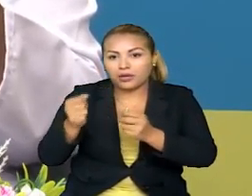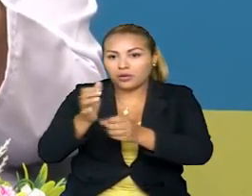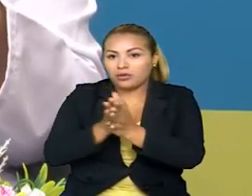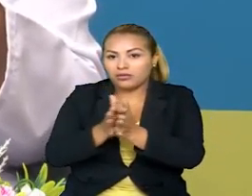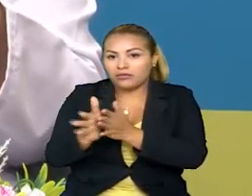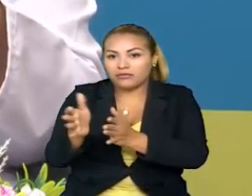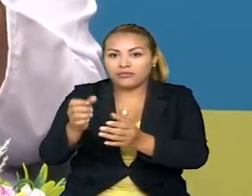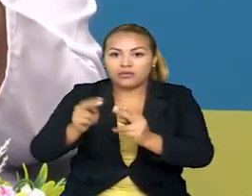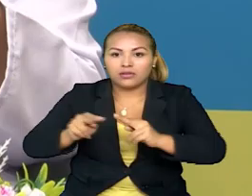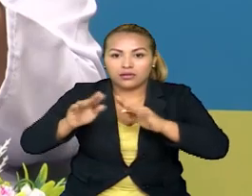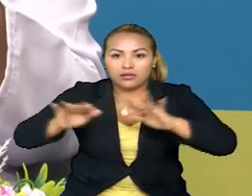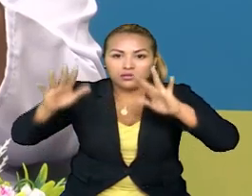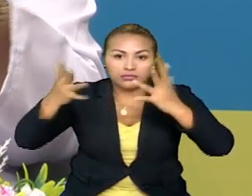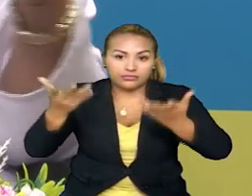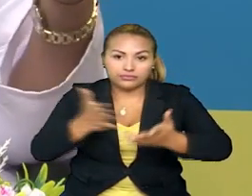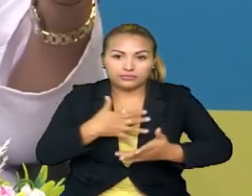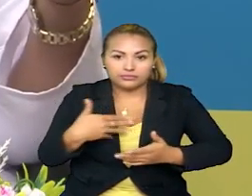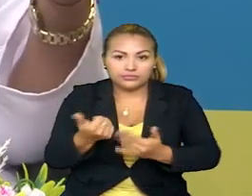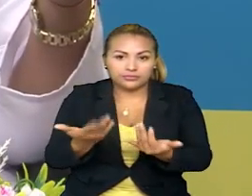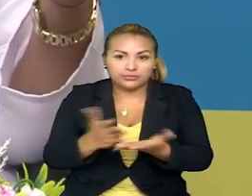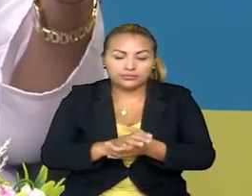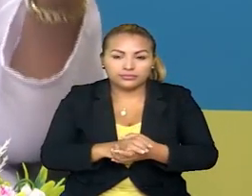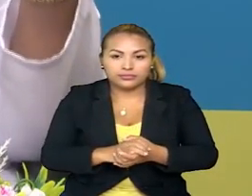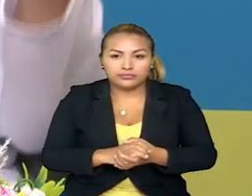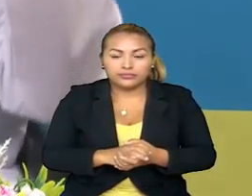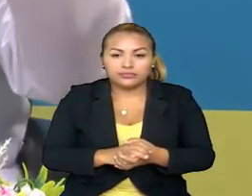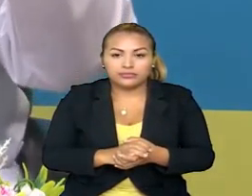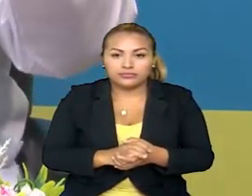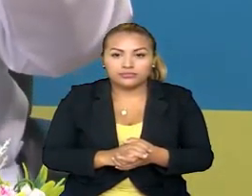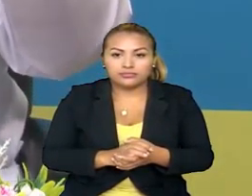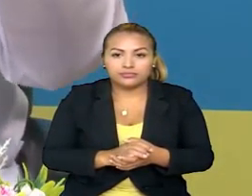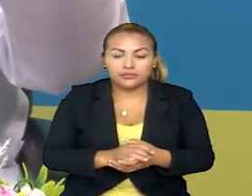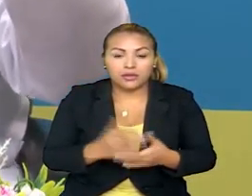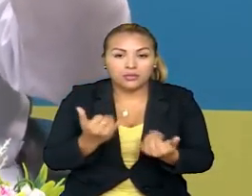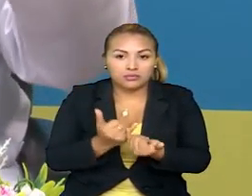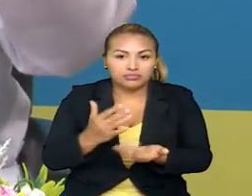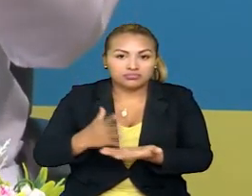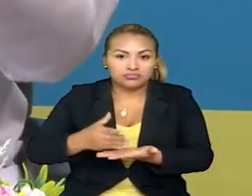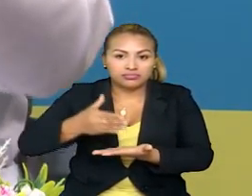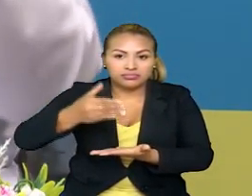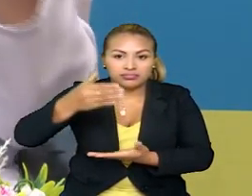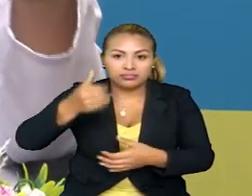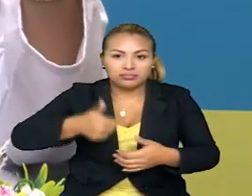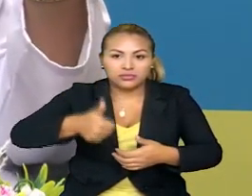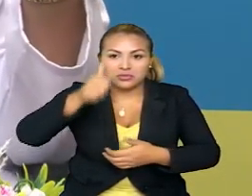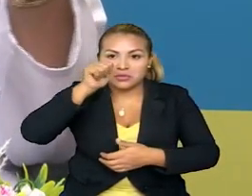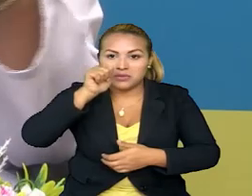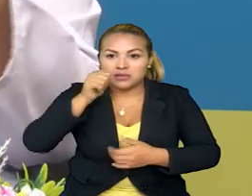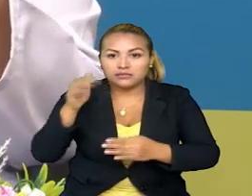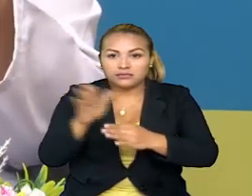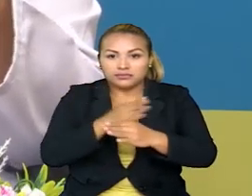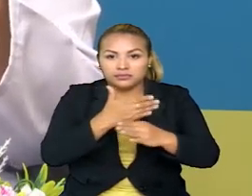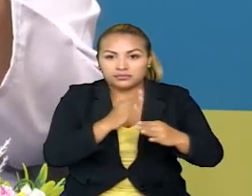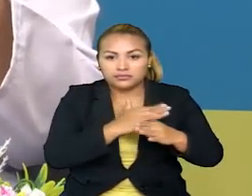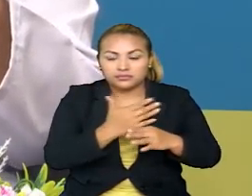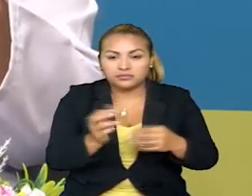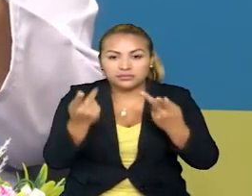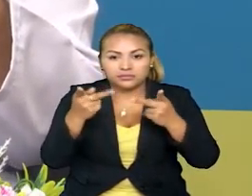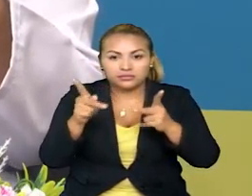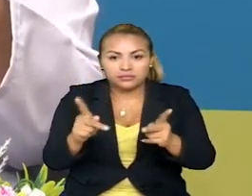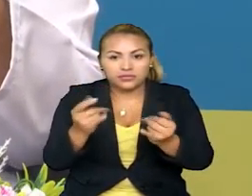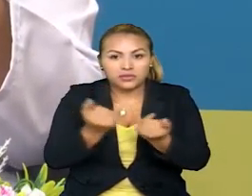papá siempre hacía estas siete y botellones de frescos distintos en la casa y allá nos